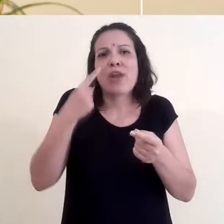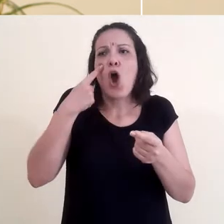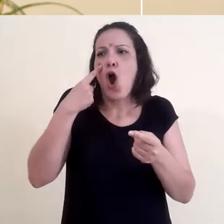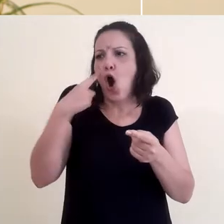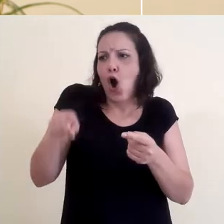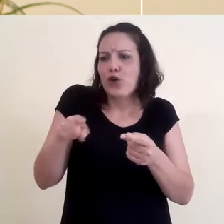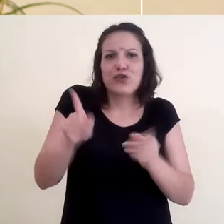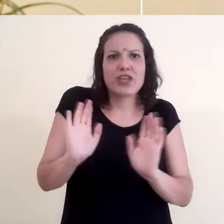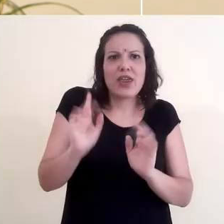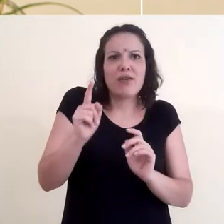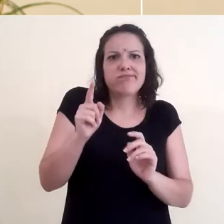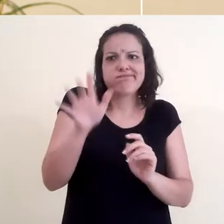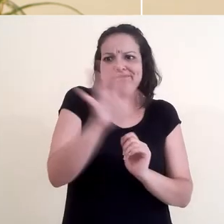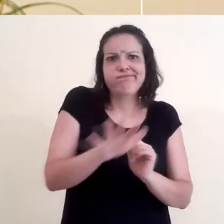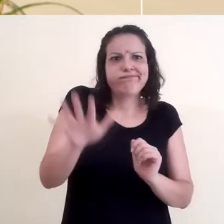desconocido.